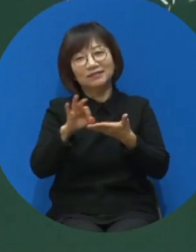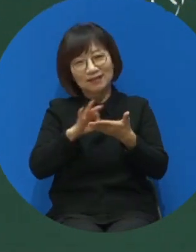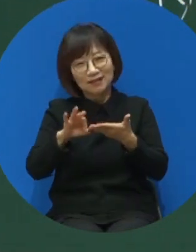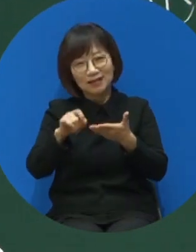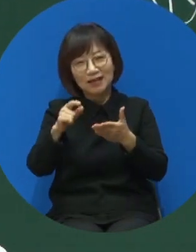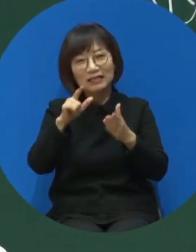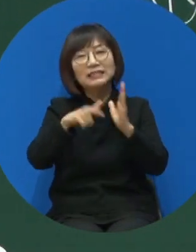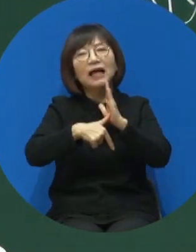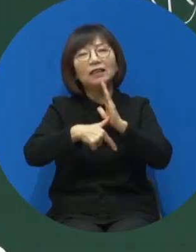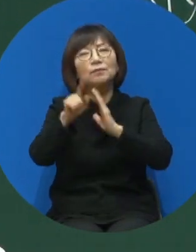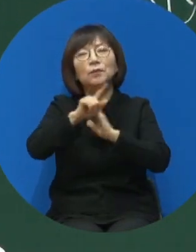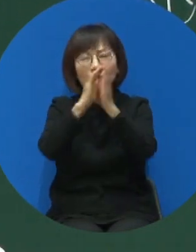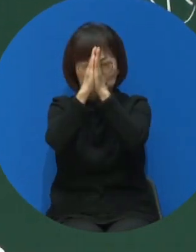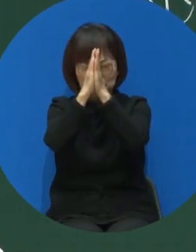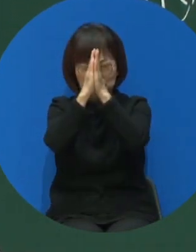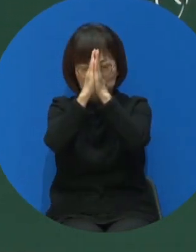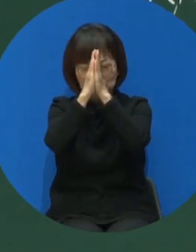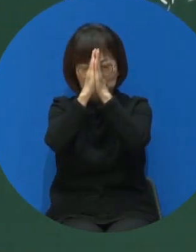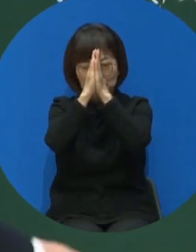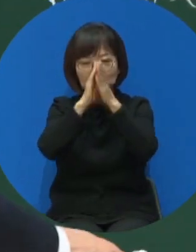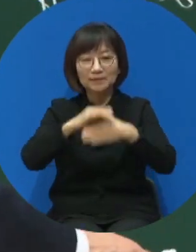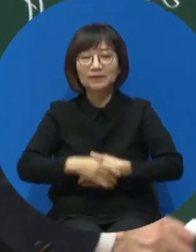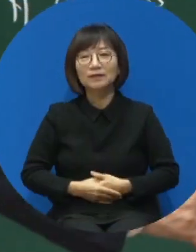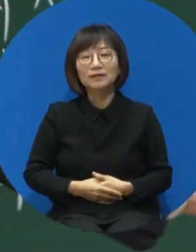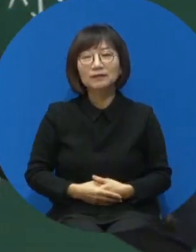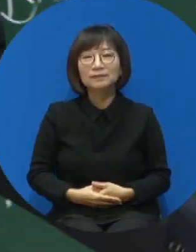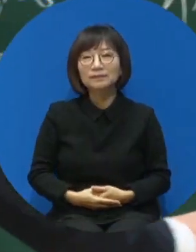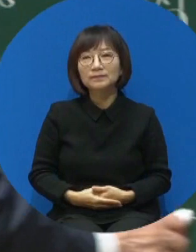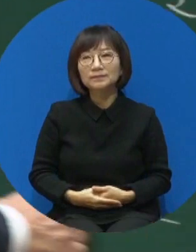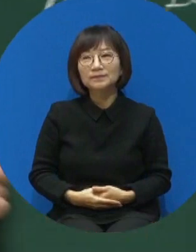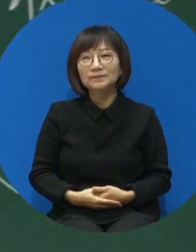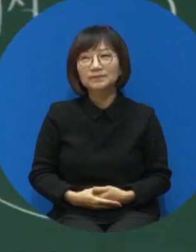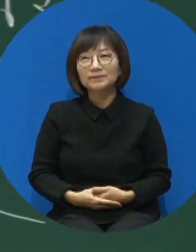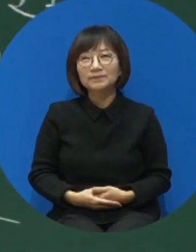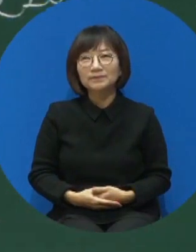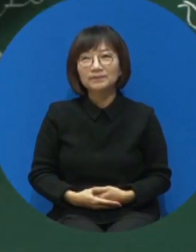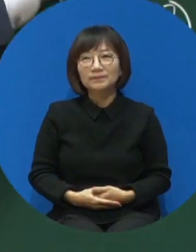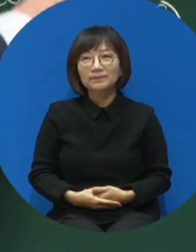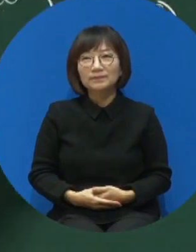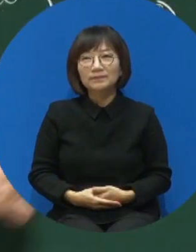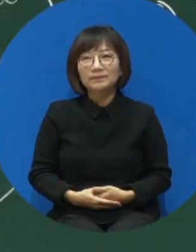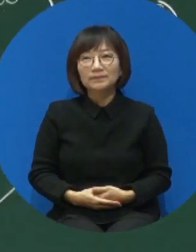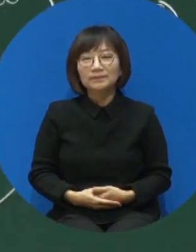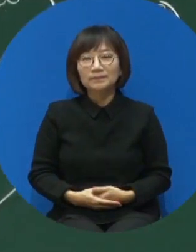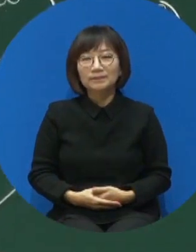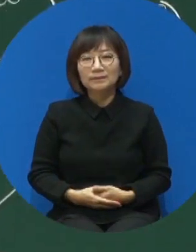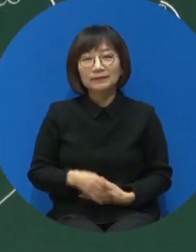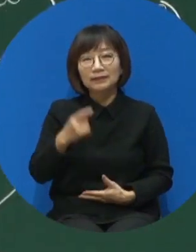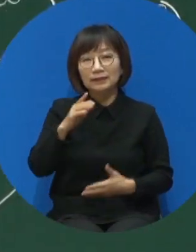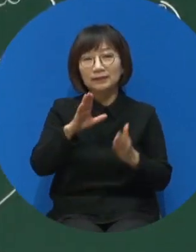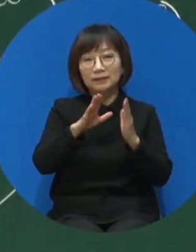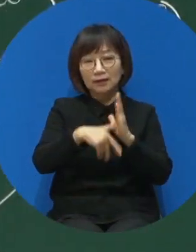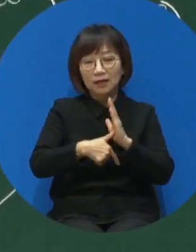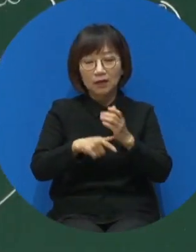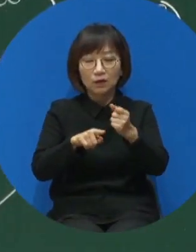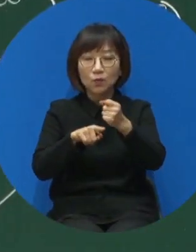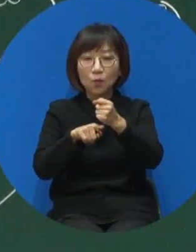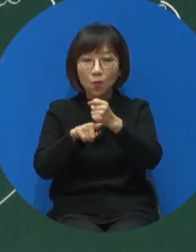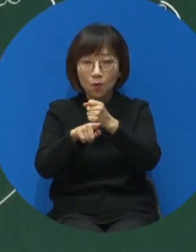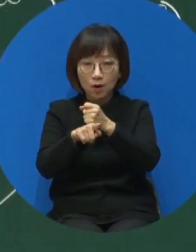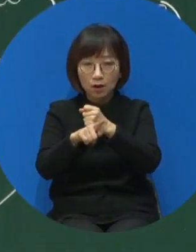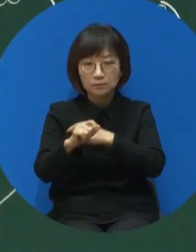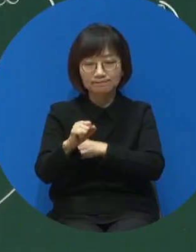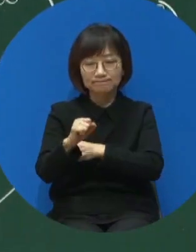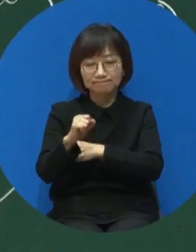de la misión que dios me da eso se llama la oración y en el que joaquín y acontecerá